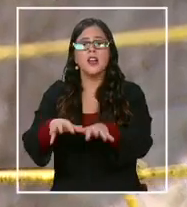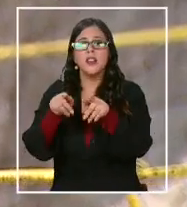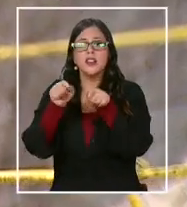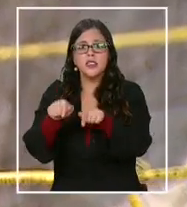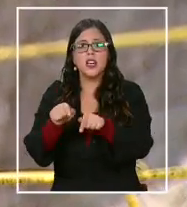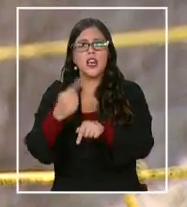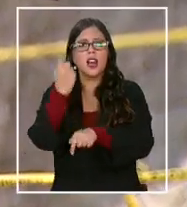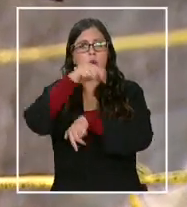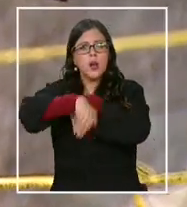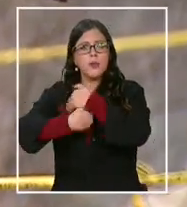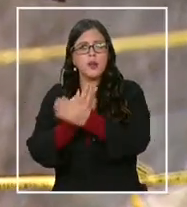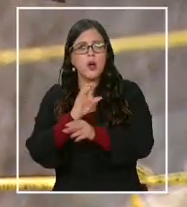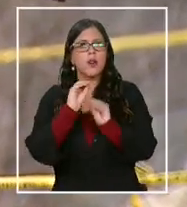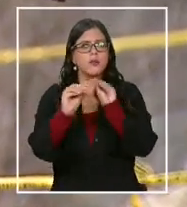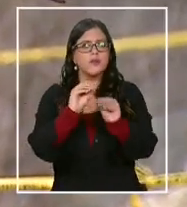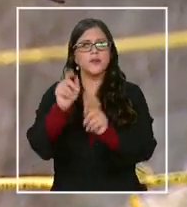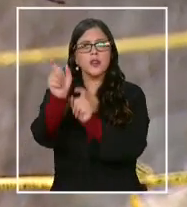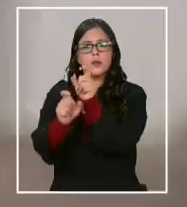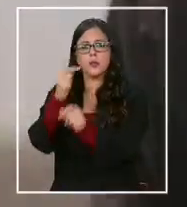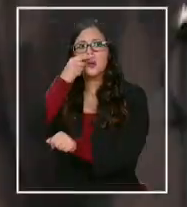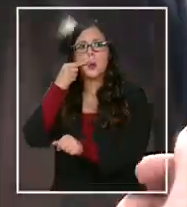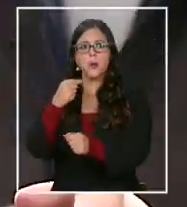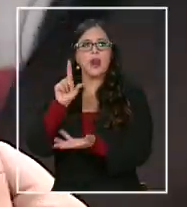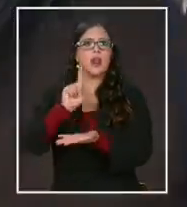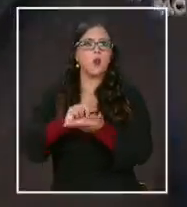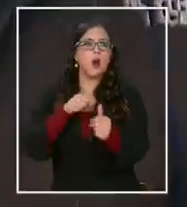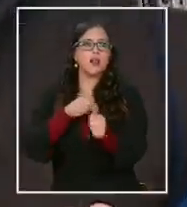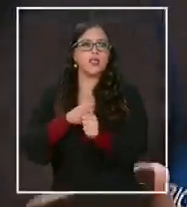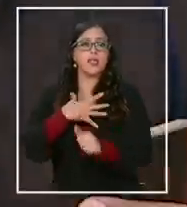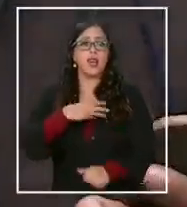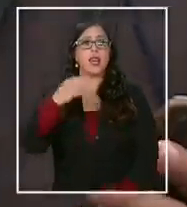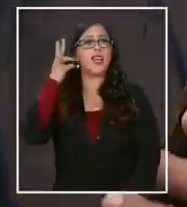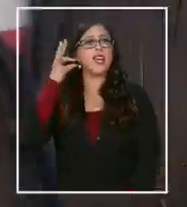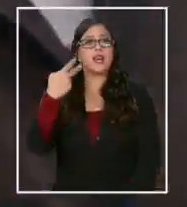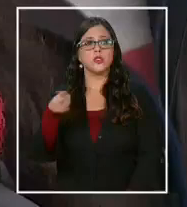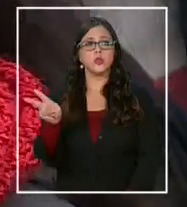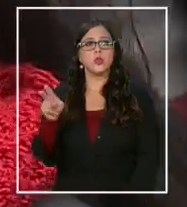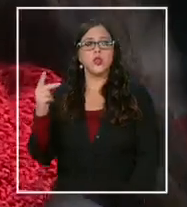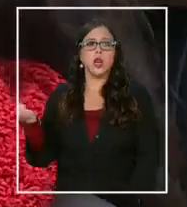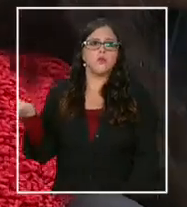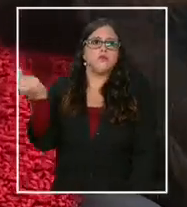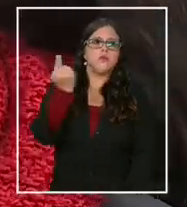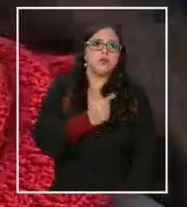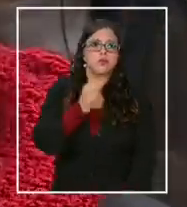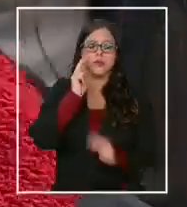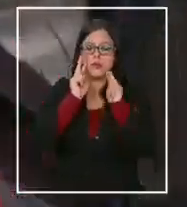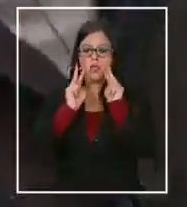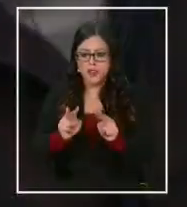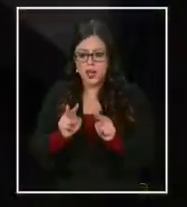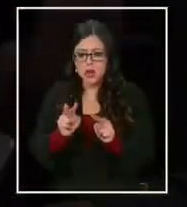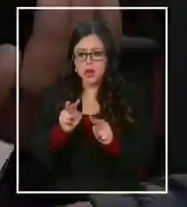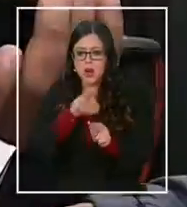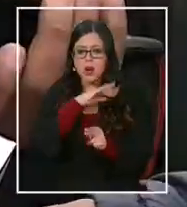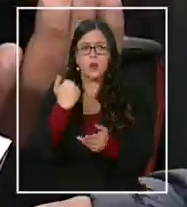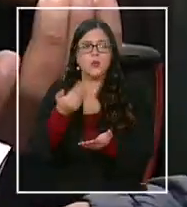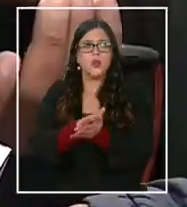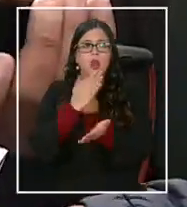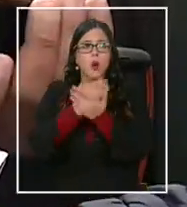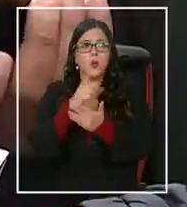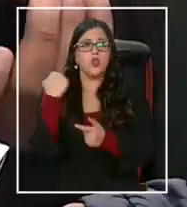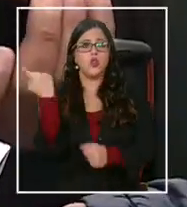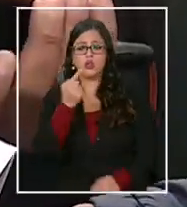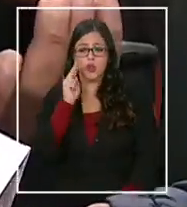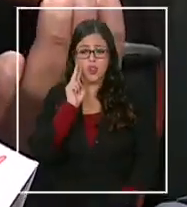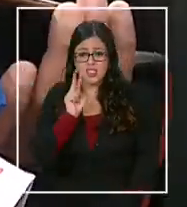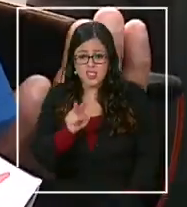este martes, cuando aseguró que unos hombres estaban en el lugar. Su hija fue de las primeras en llegar y ver su cuerpo sin vida. Cuando nosotros llegamos no tenía